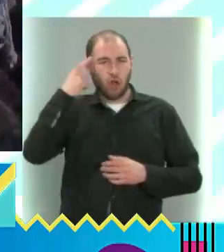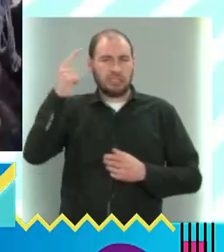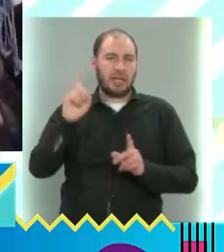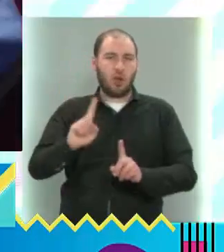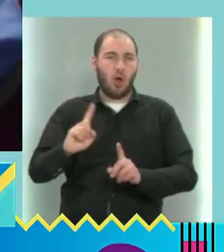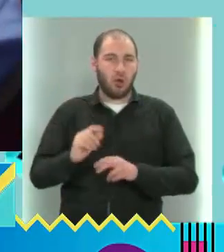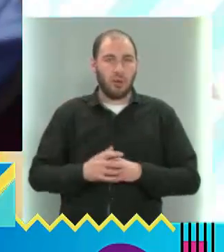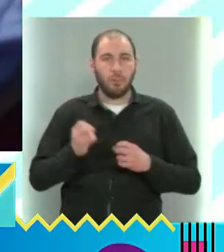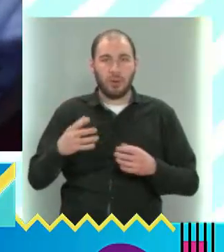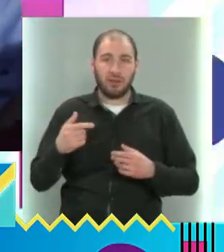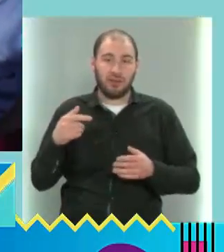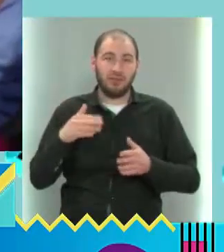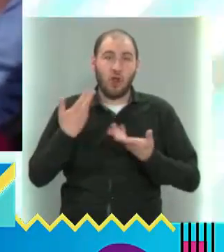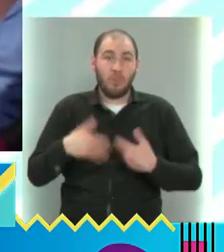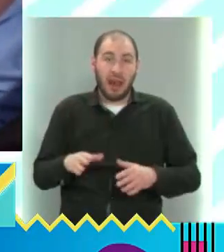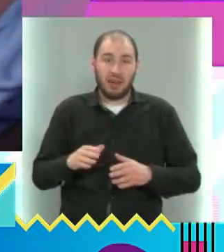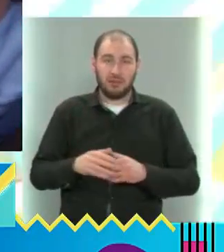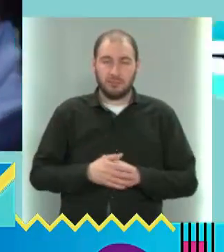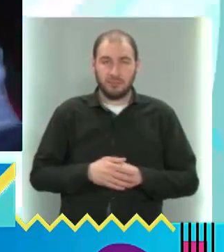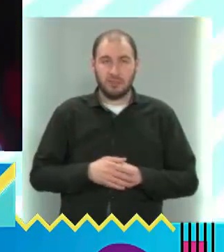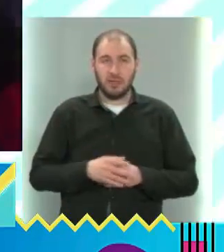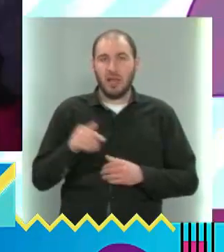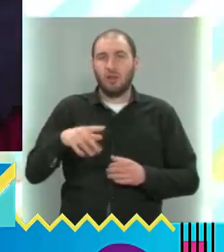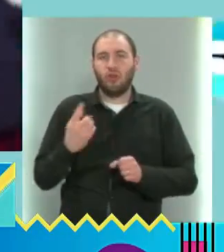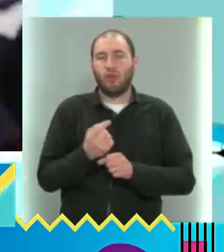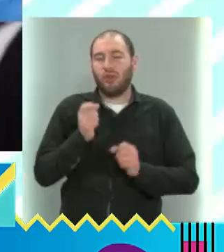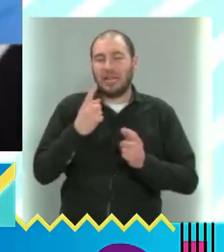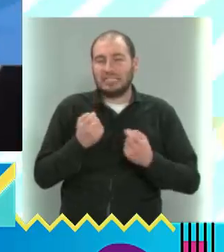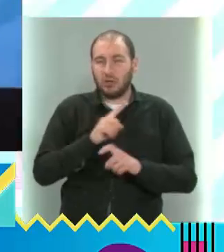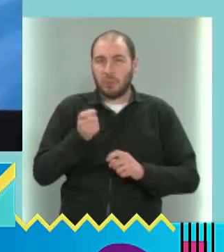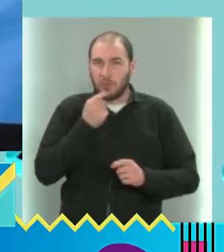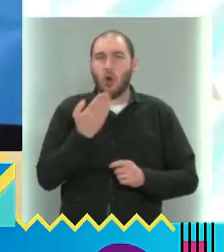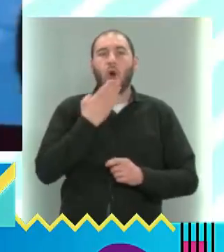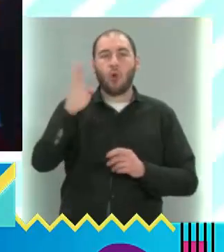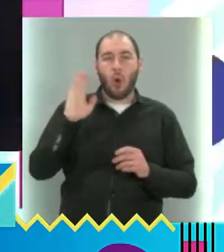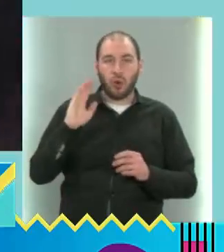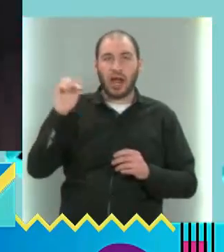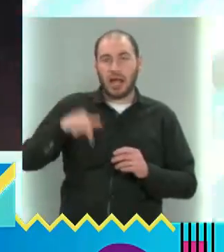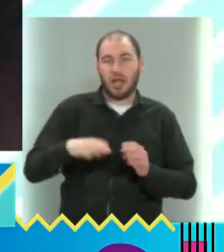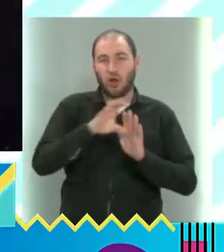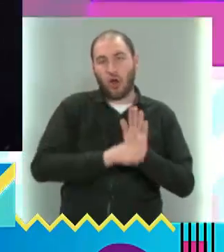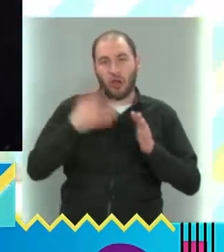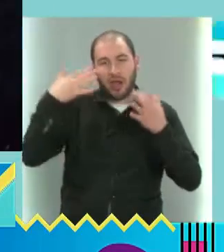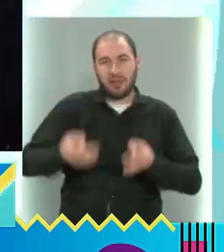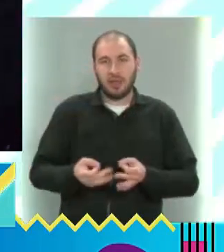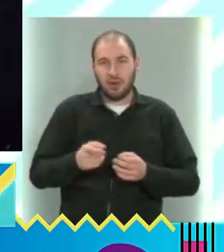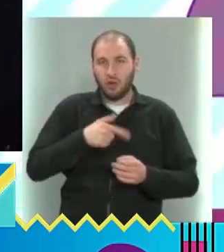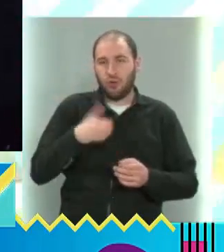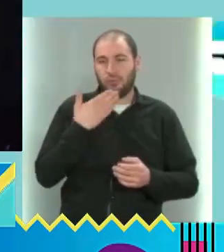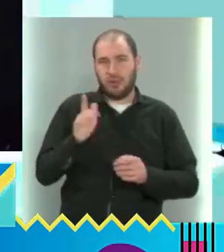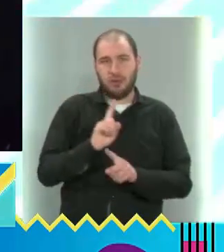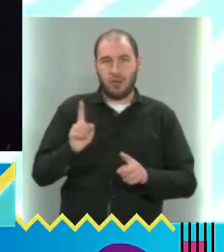conciencia por default, por omisión. Es decir, no hace falta que digamos que lo que juramos y que lo que está en nuestro código de ética médica lo vamos a